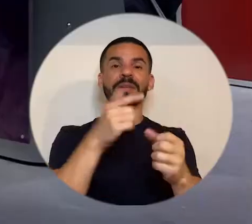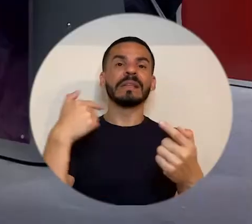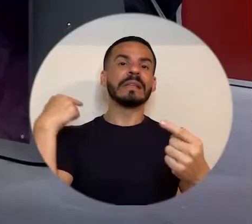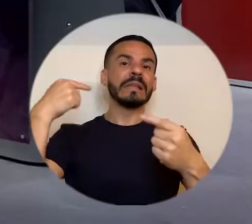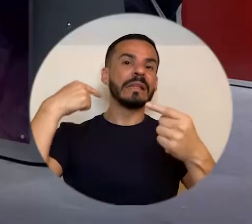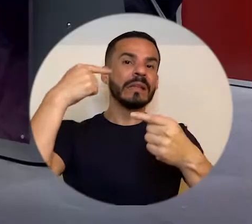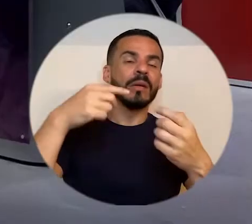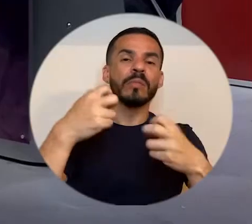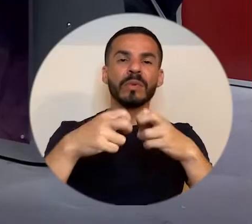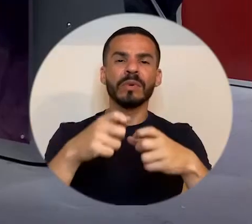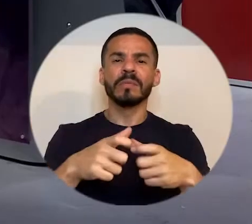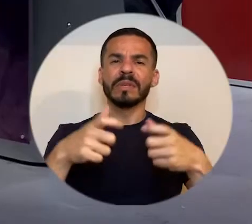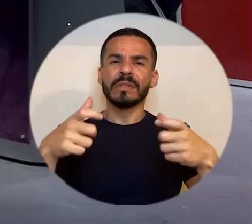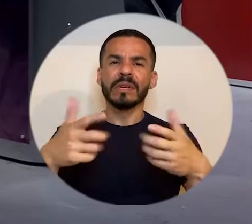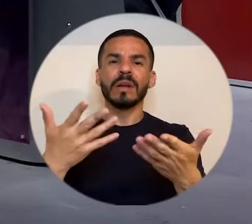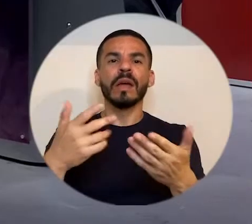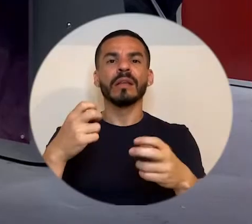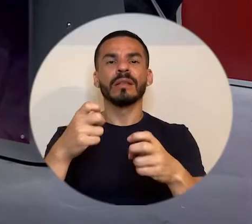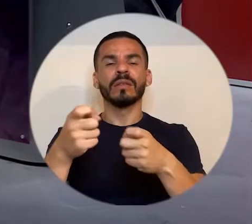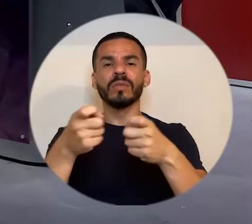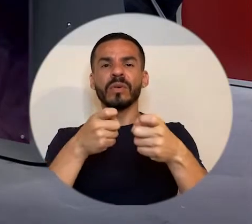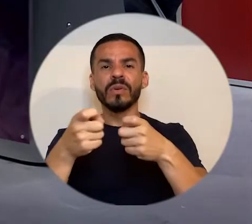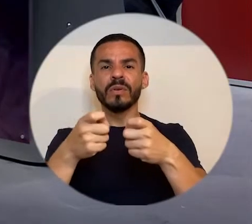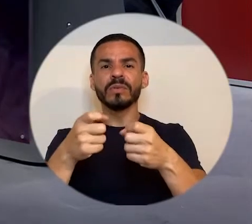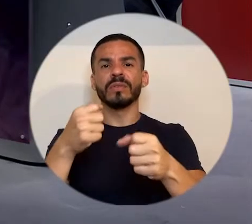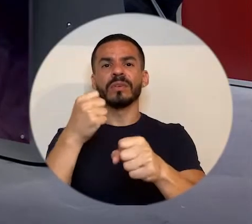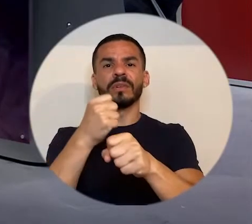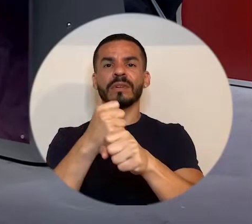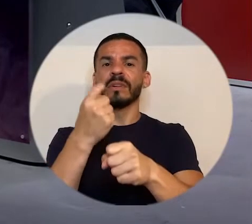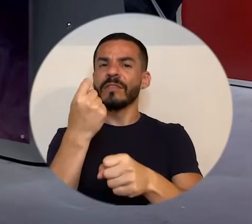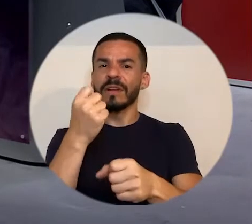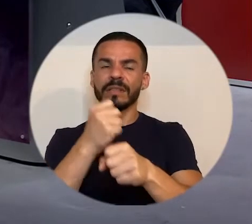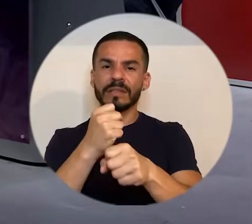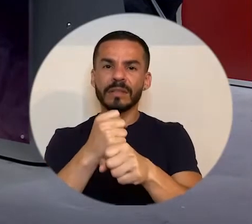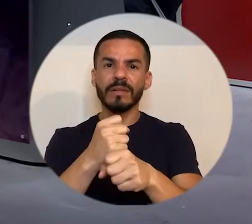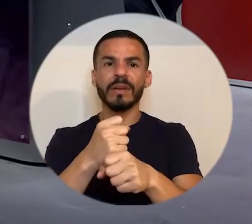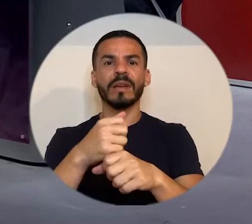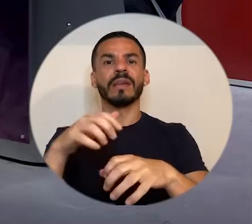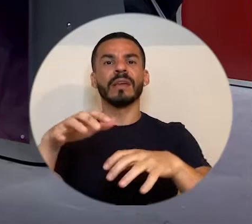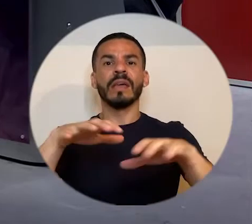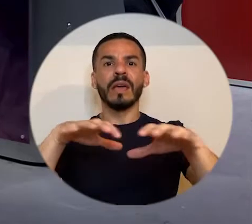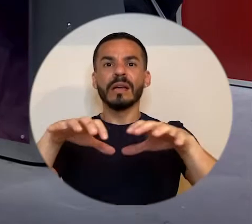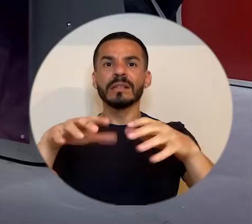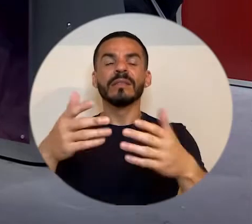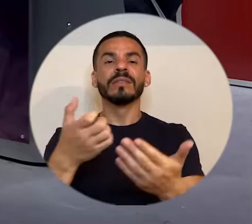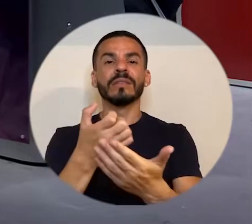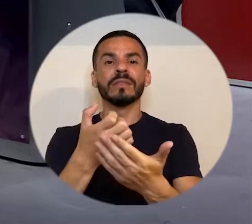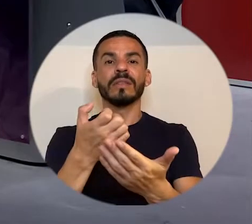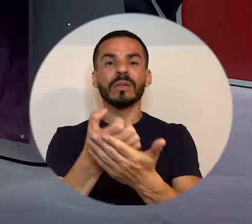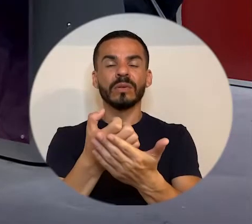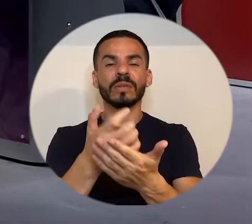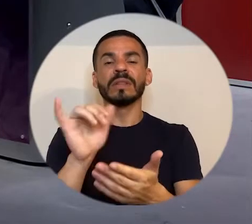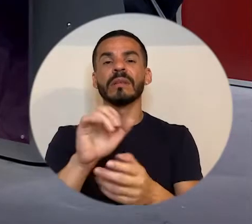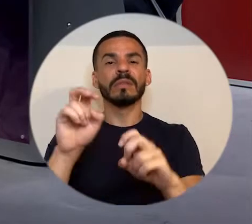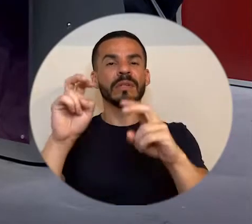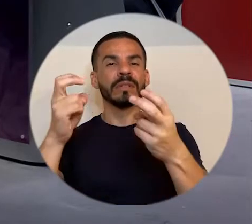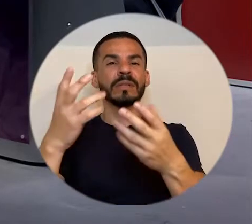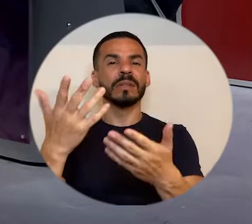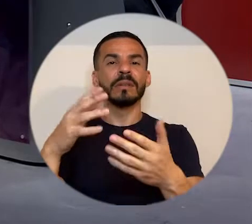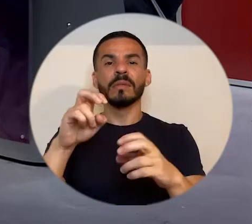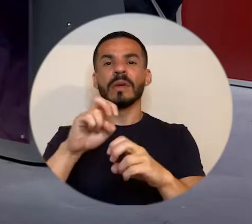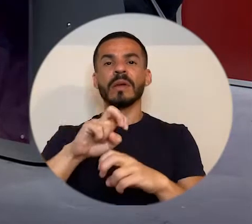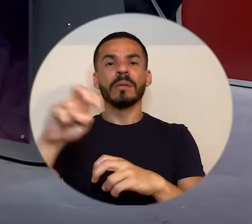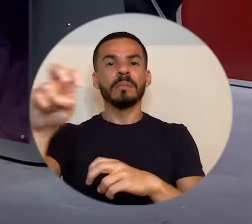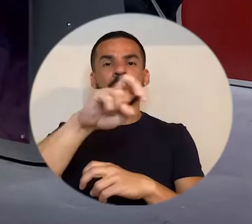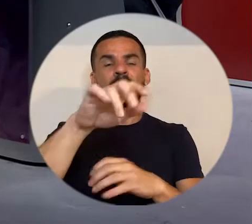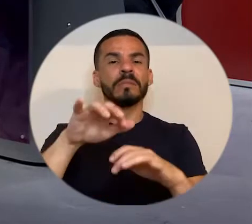pandemia venía arrastrando problemas importantes con el tema del control del desempleo, de la reactivación económica y el tema también